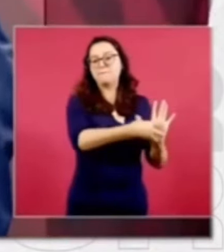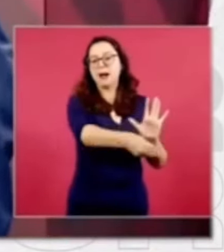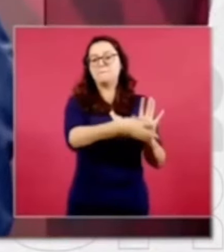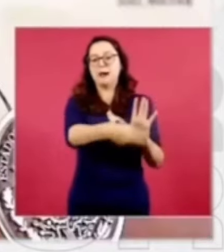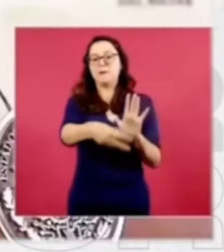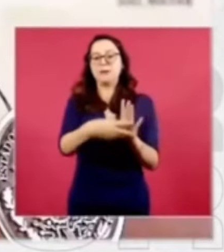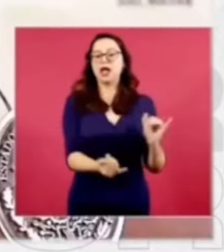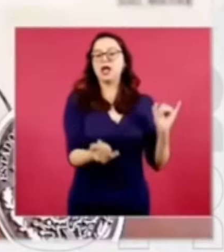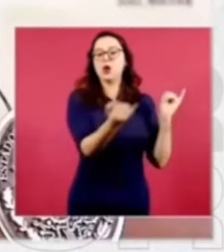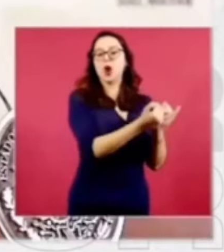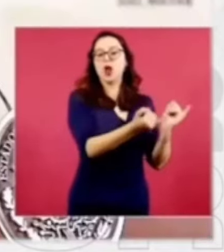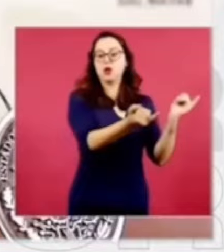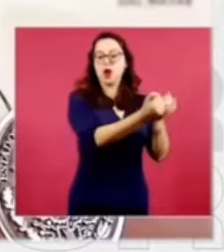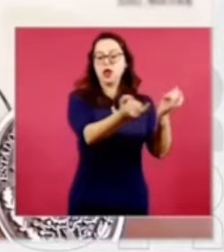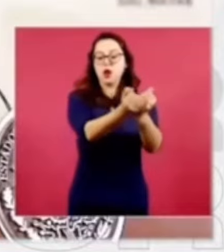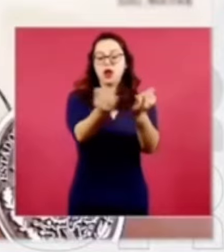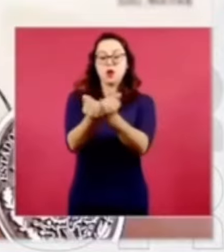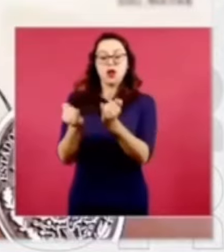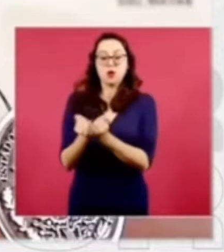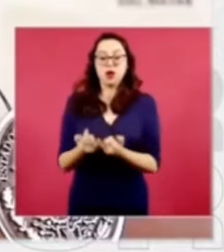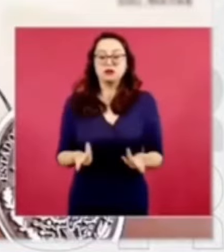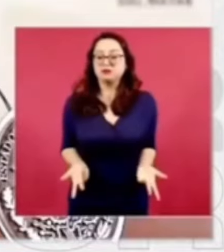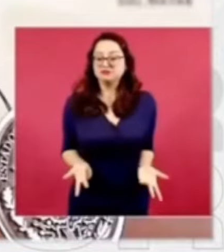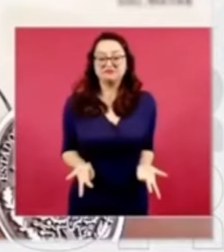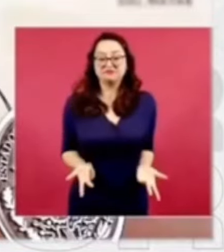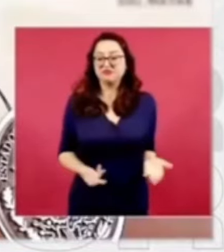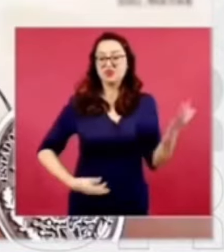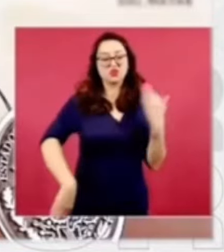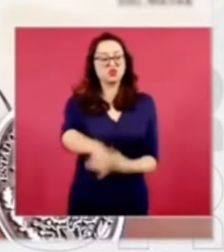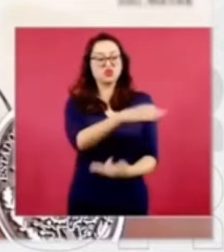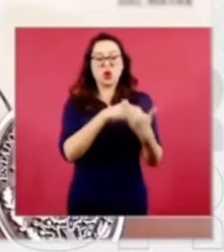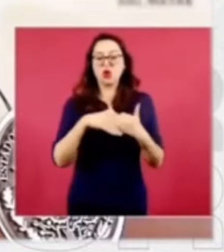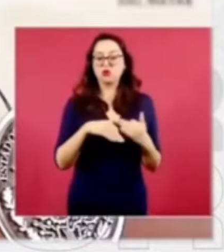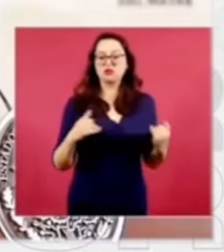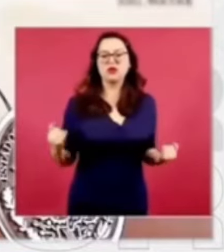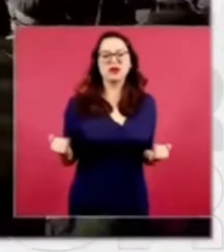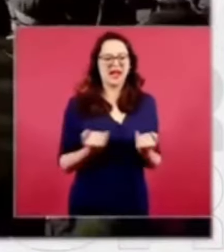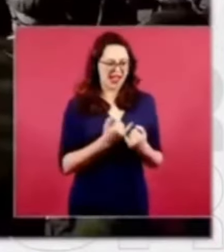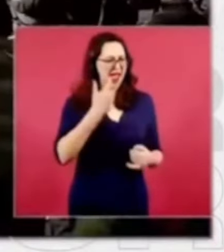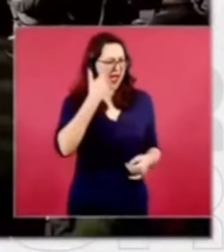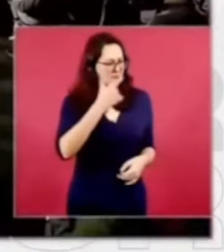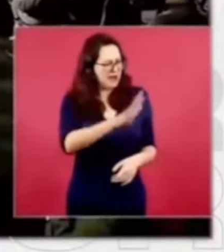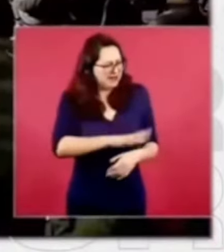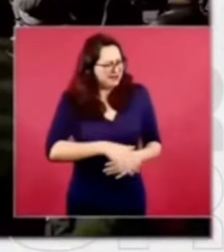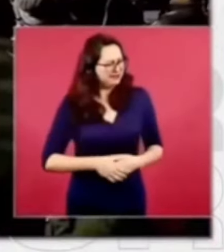si el Reforma, igual, a ver, ponlo nada más,